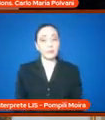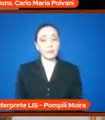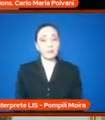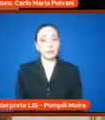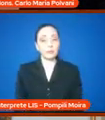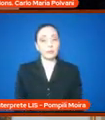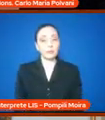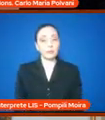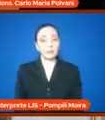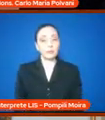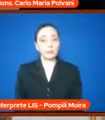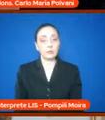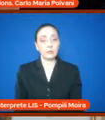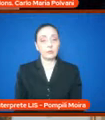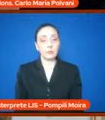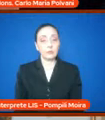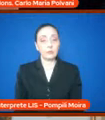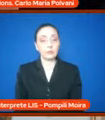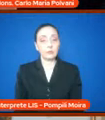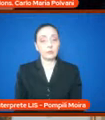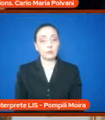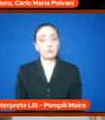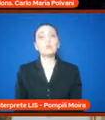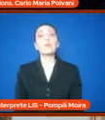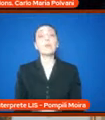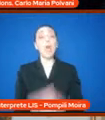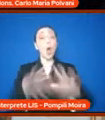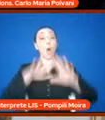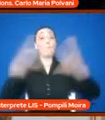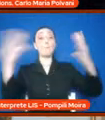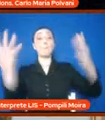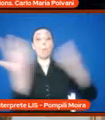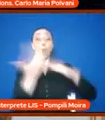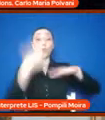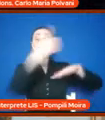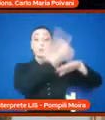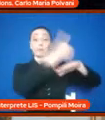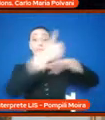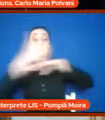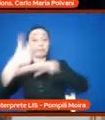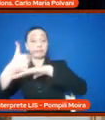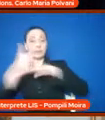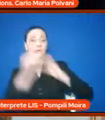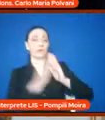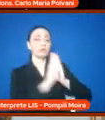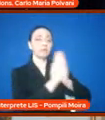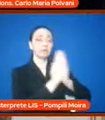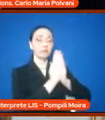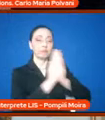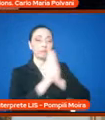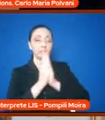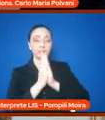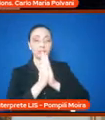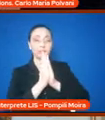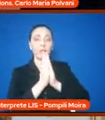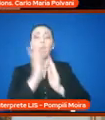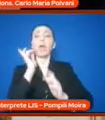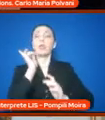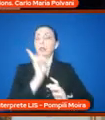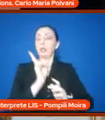los líderes del mundo, para que actúen con valentía, que actúen